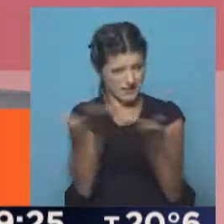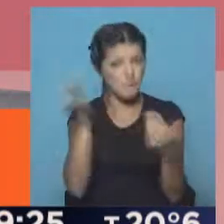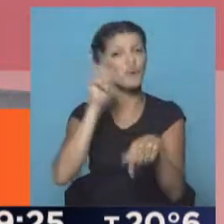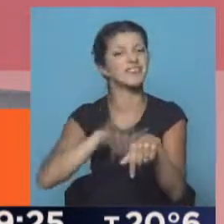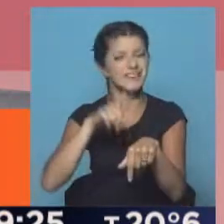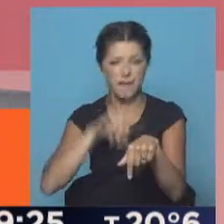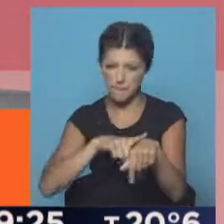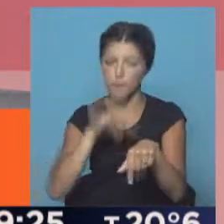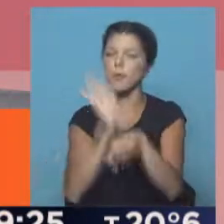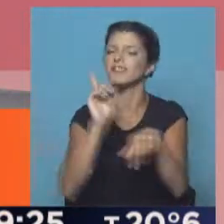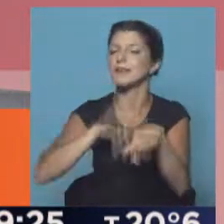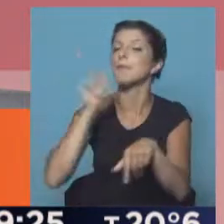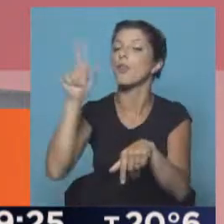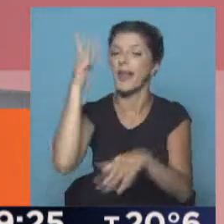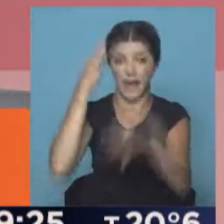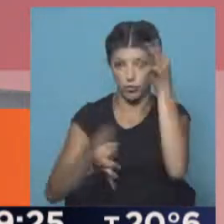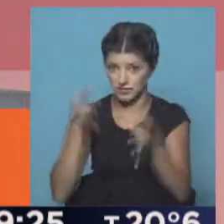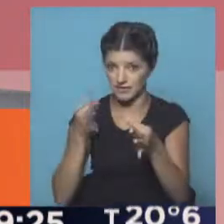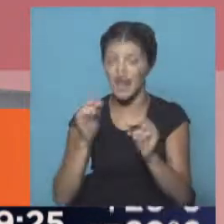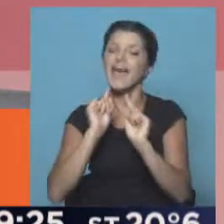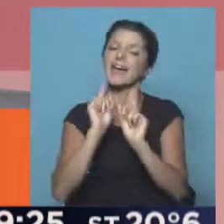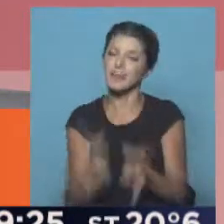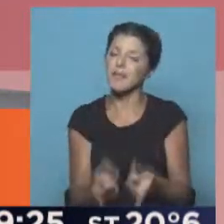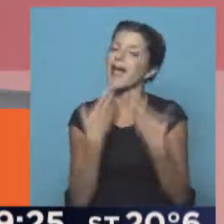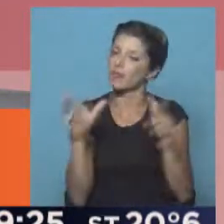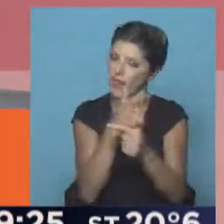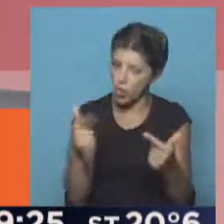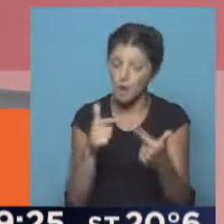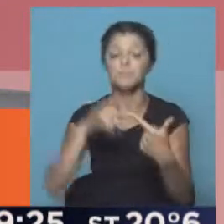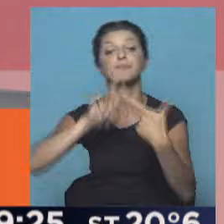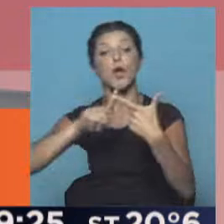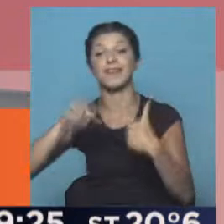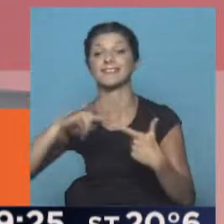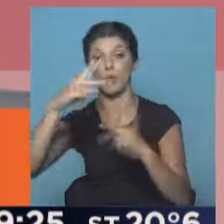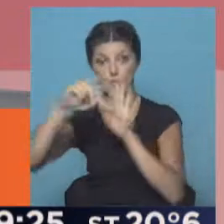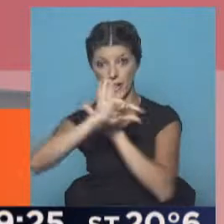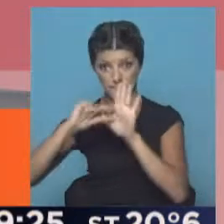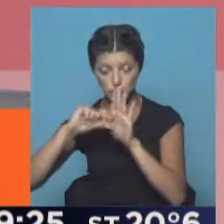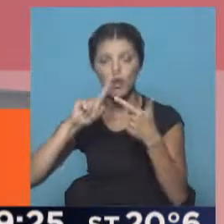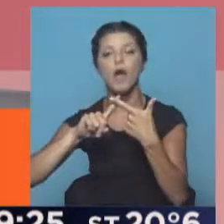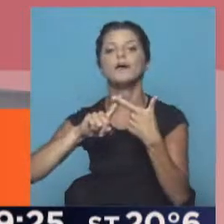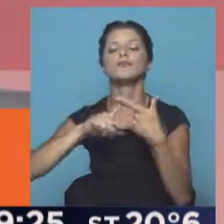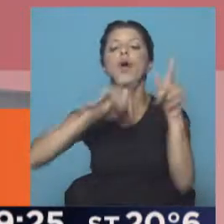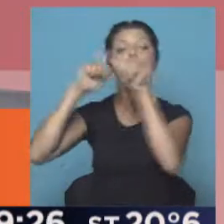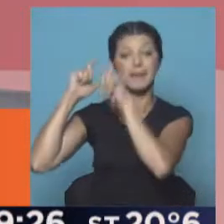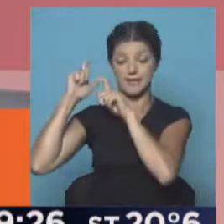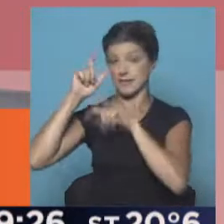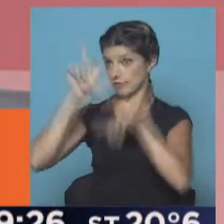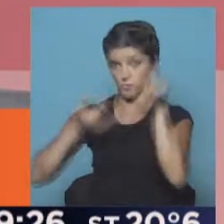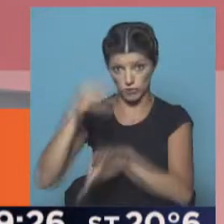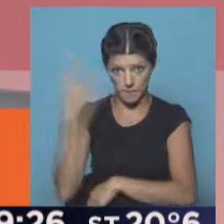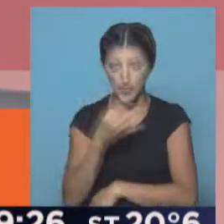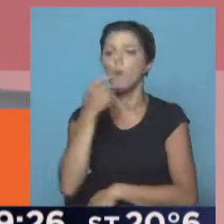tampoco sostenemos que es una cosa inocente. Y la segunda parte, que son los casos, tratamos casos resonantes como el